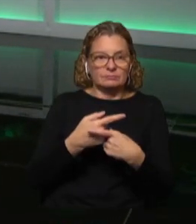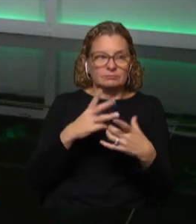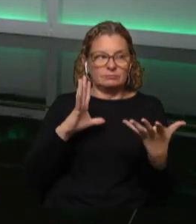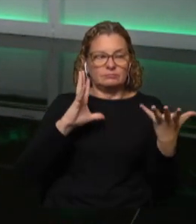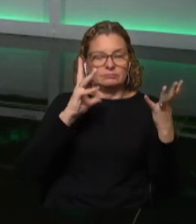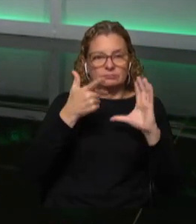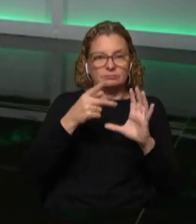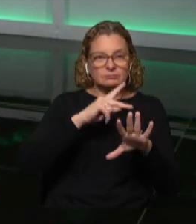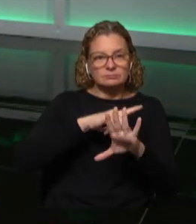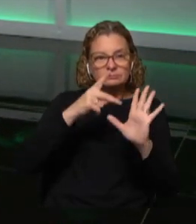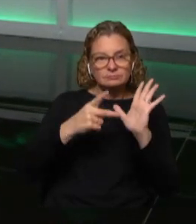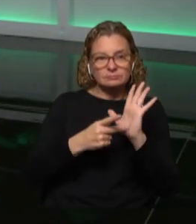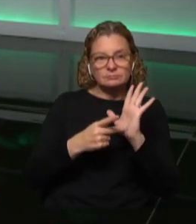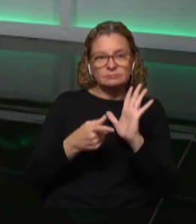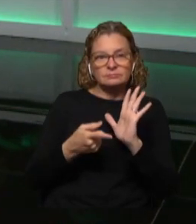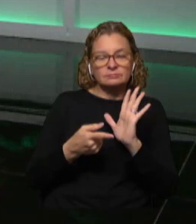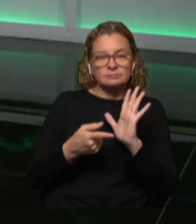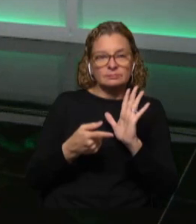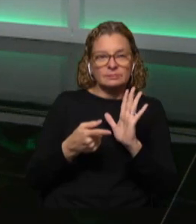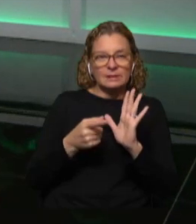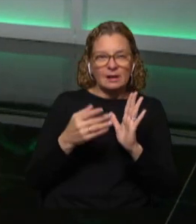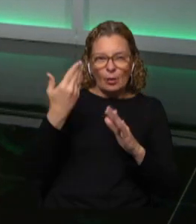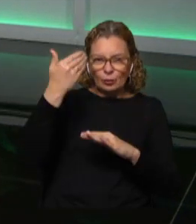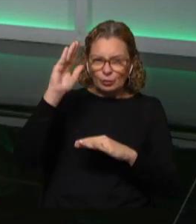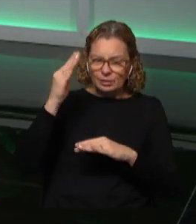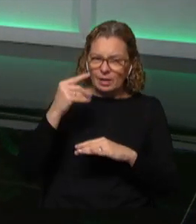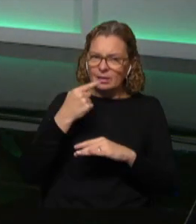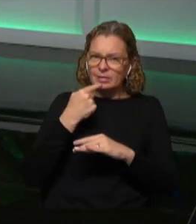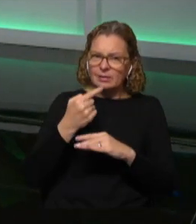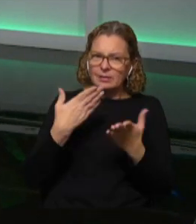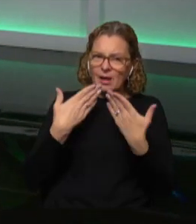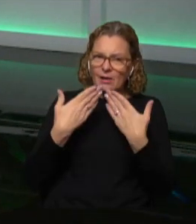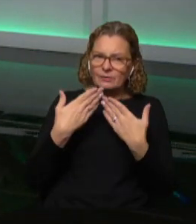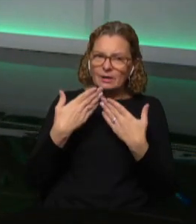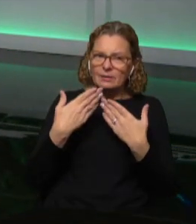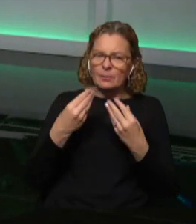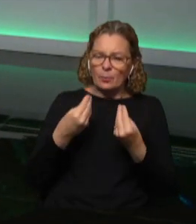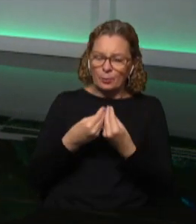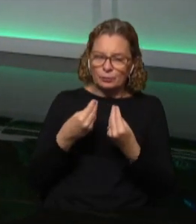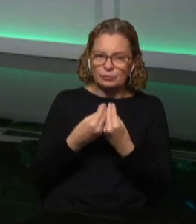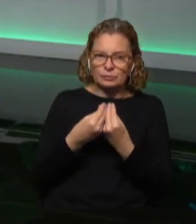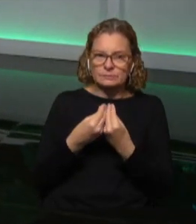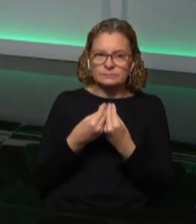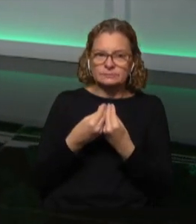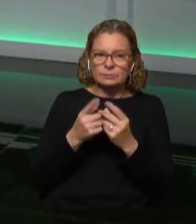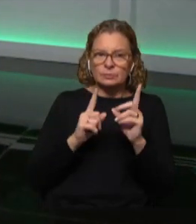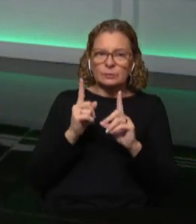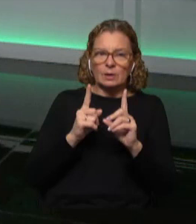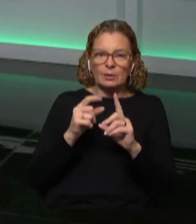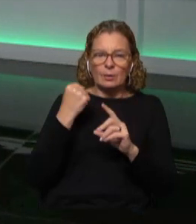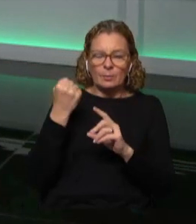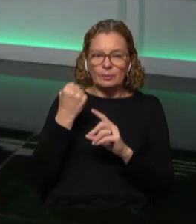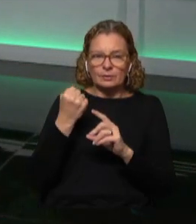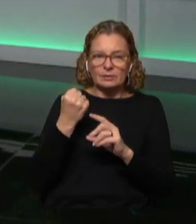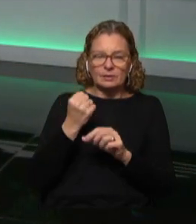es un proyecto al que las autoridades se han referido y aludido bastante como una herramienta para